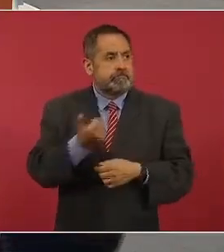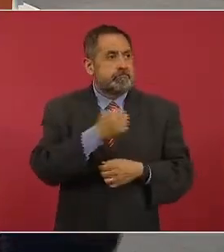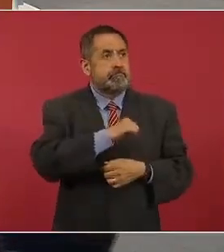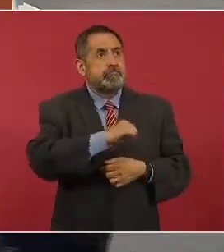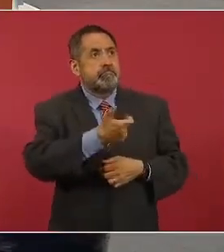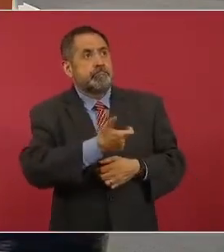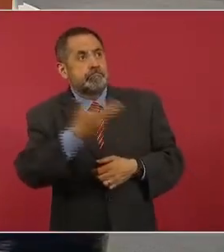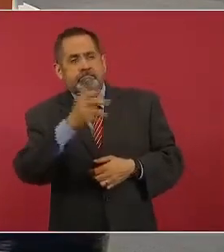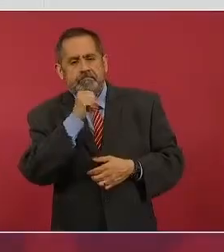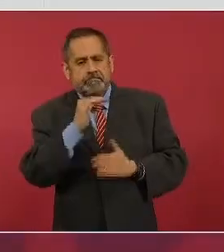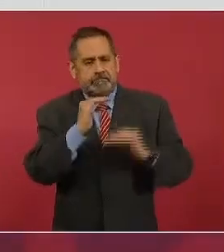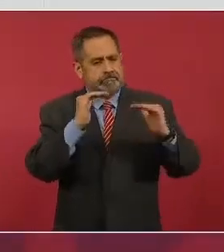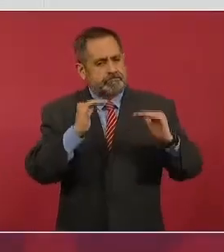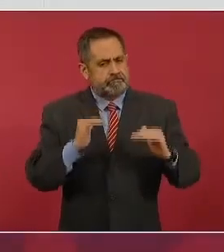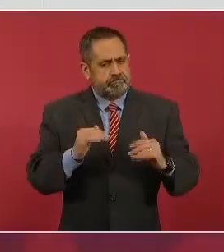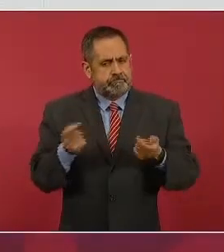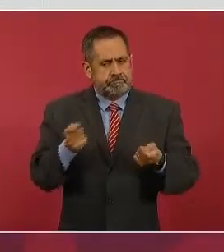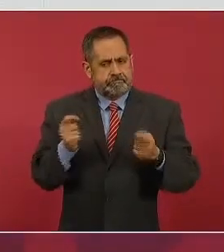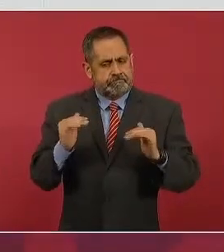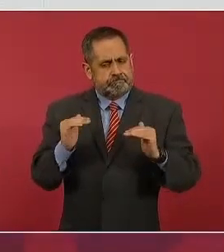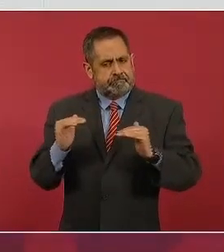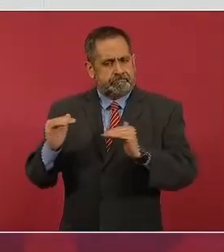inflación.